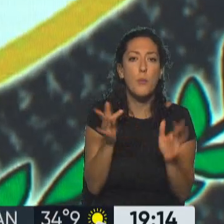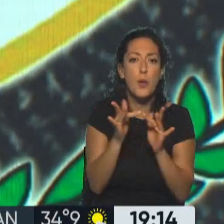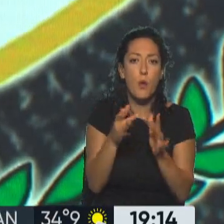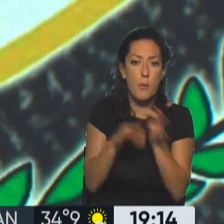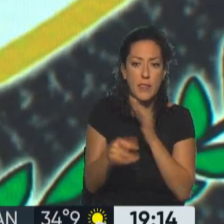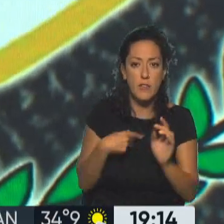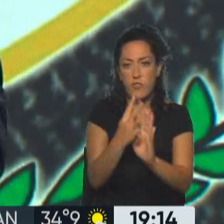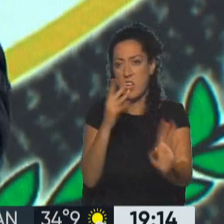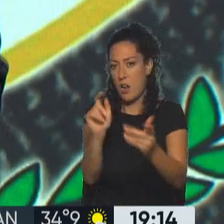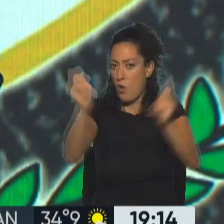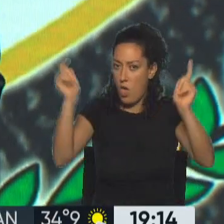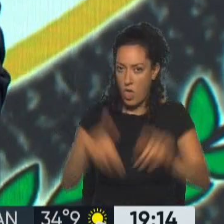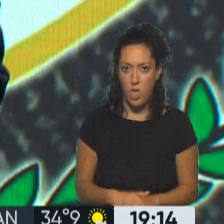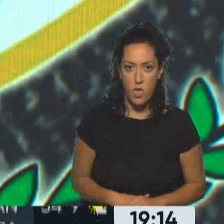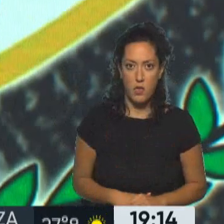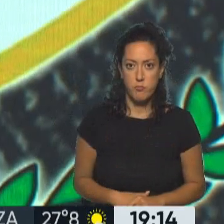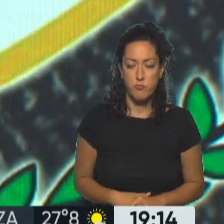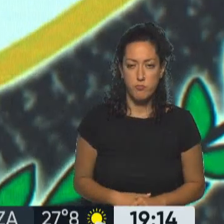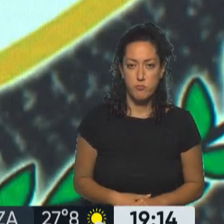a hacer la cola. Online. Sí. ¿Cuántas